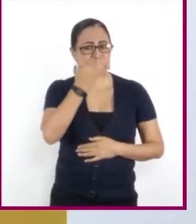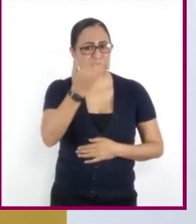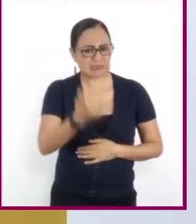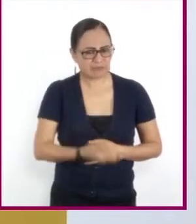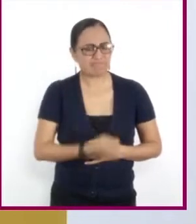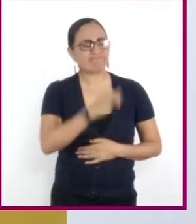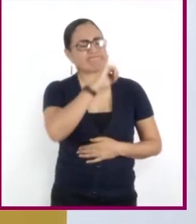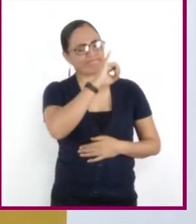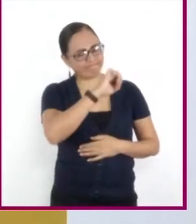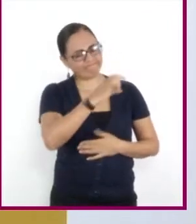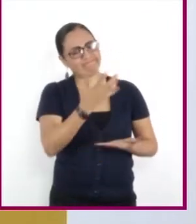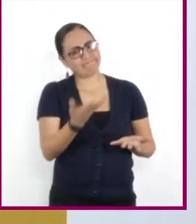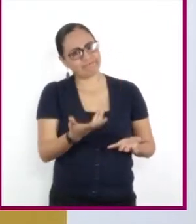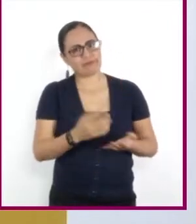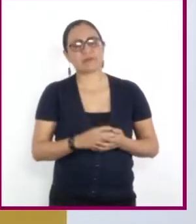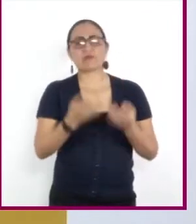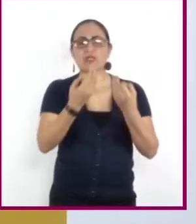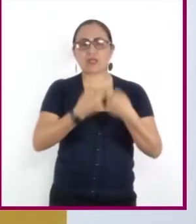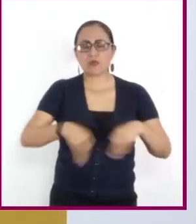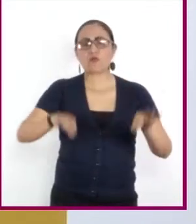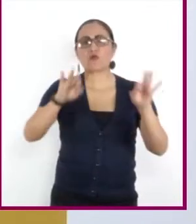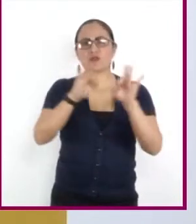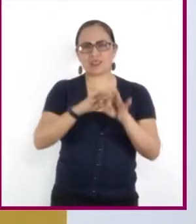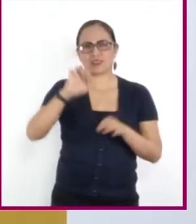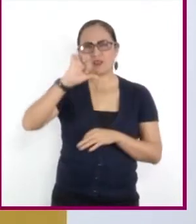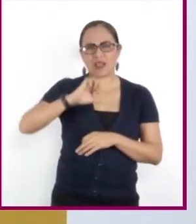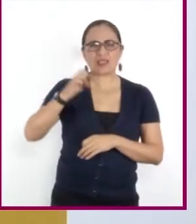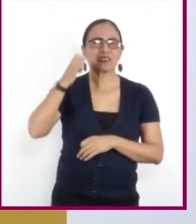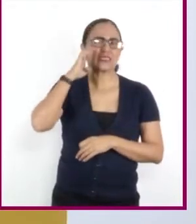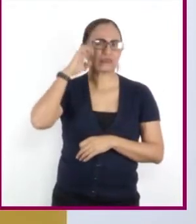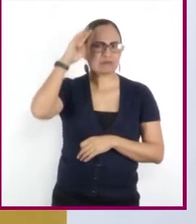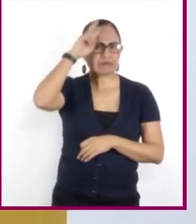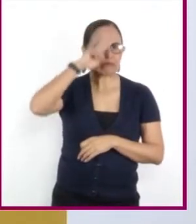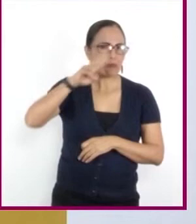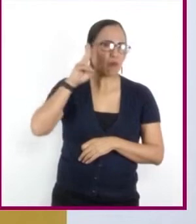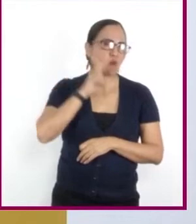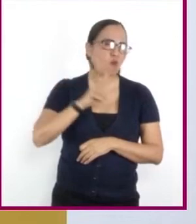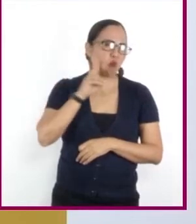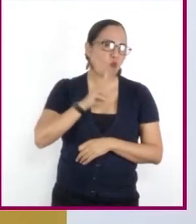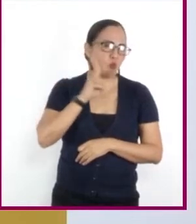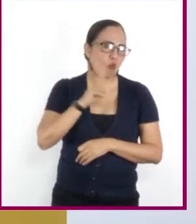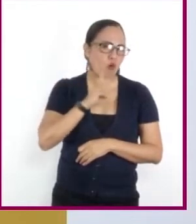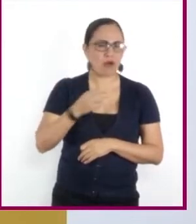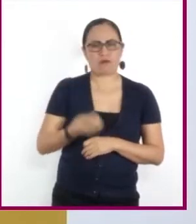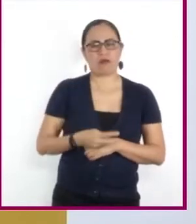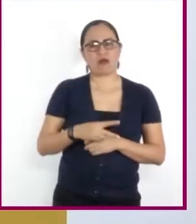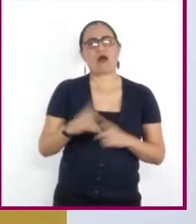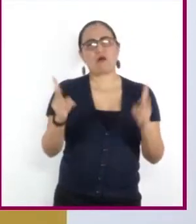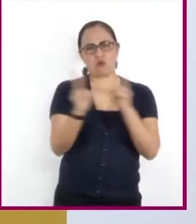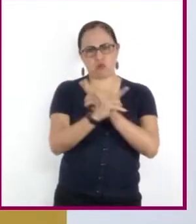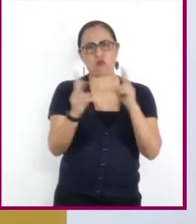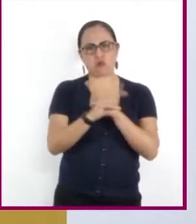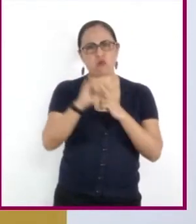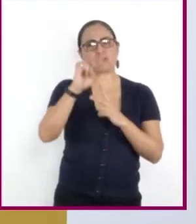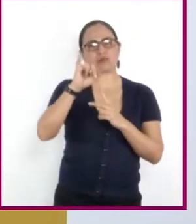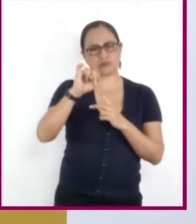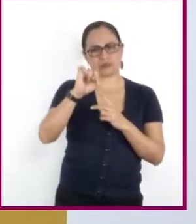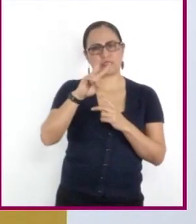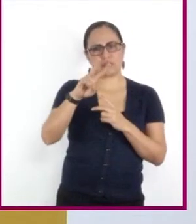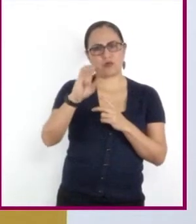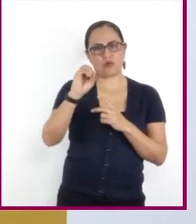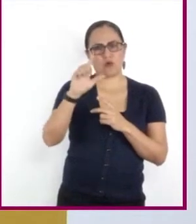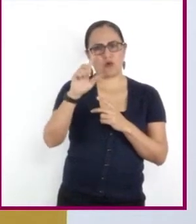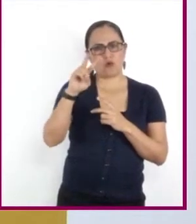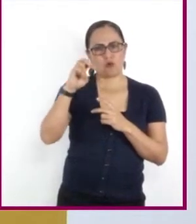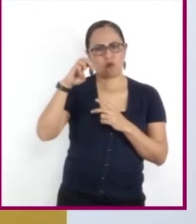es, Enrique. Lo más importante de este experimento es que además de comprobar que el aire tiene volumen, comprobamos también la propiedad